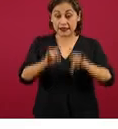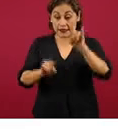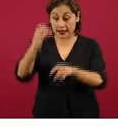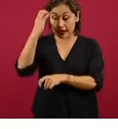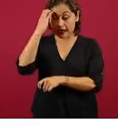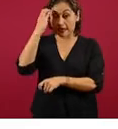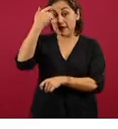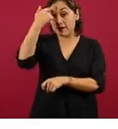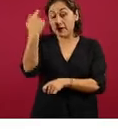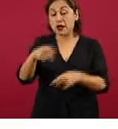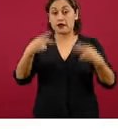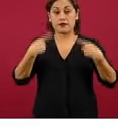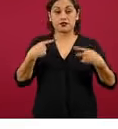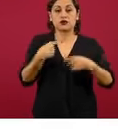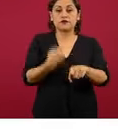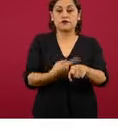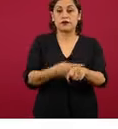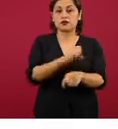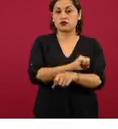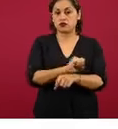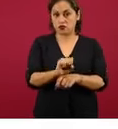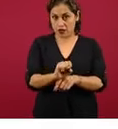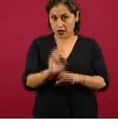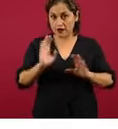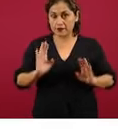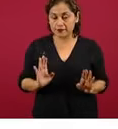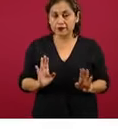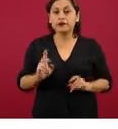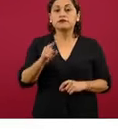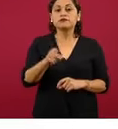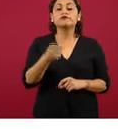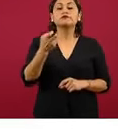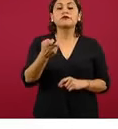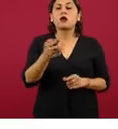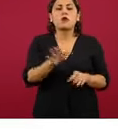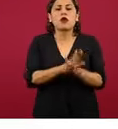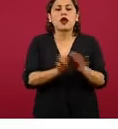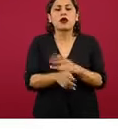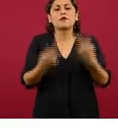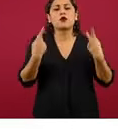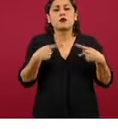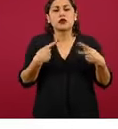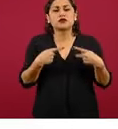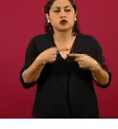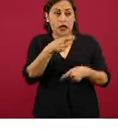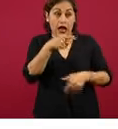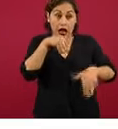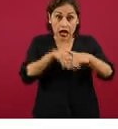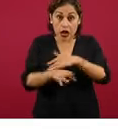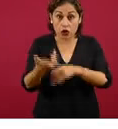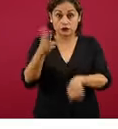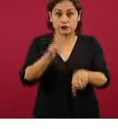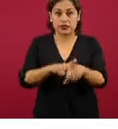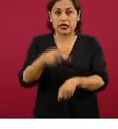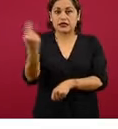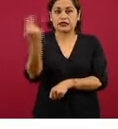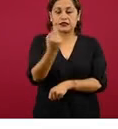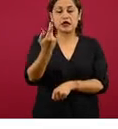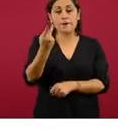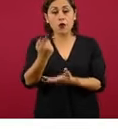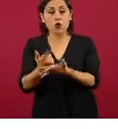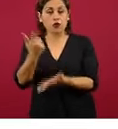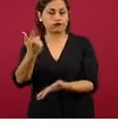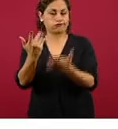para hospitalización general, es decir, para pacientes que, estando graves, requieren hospitalización, pero no en un nivel de gravedad